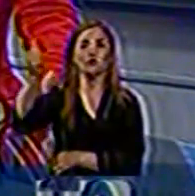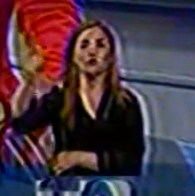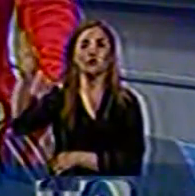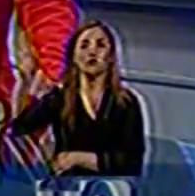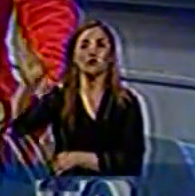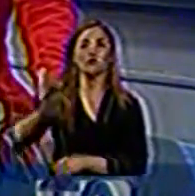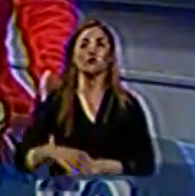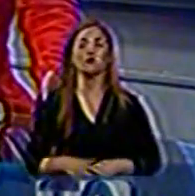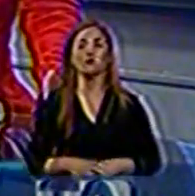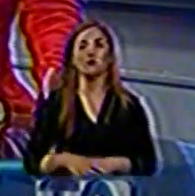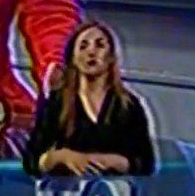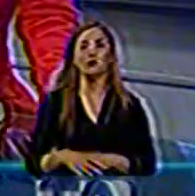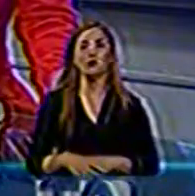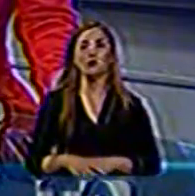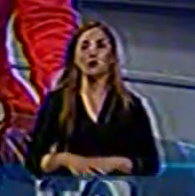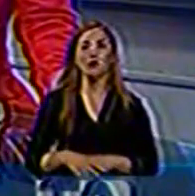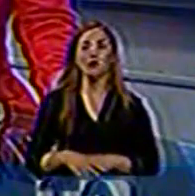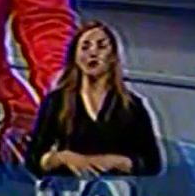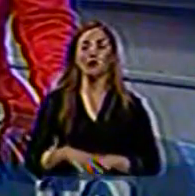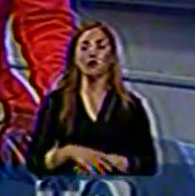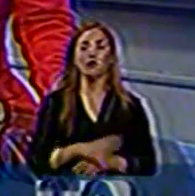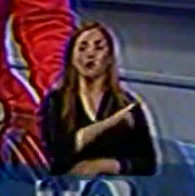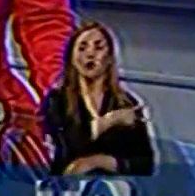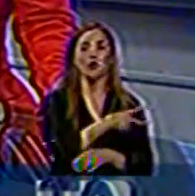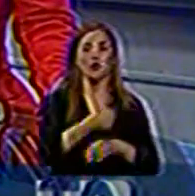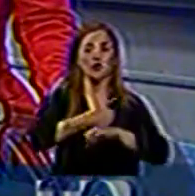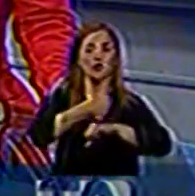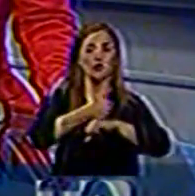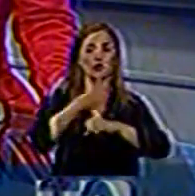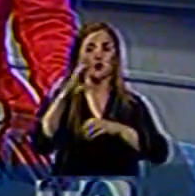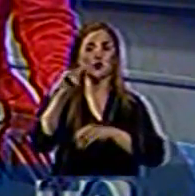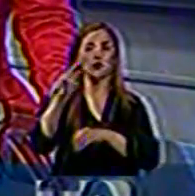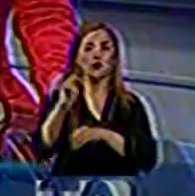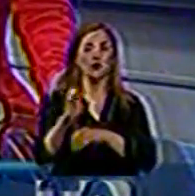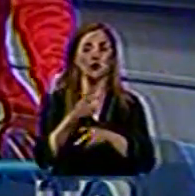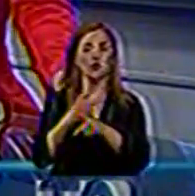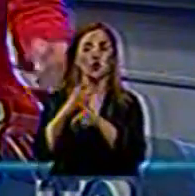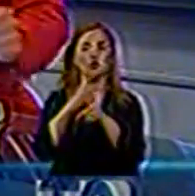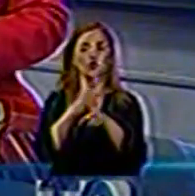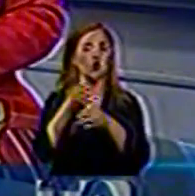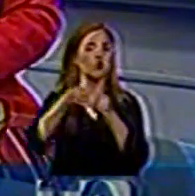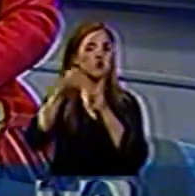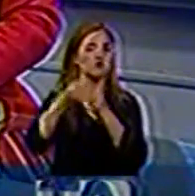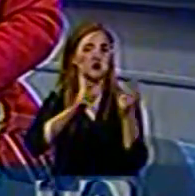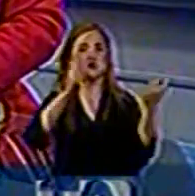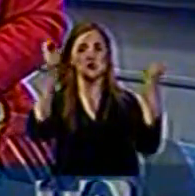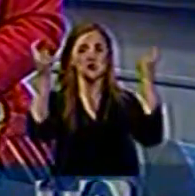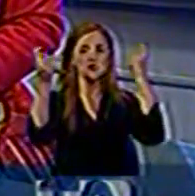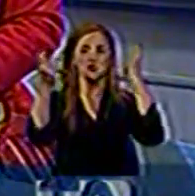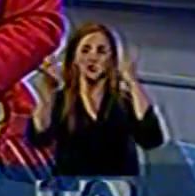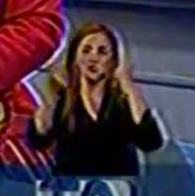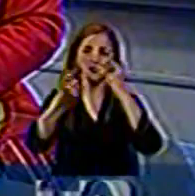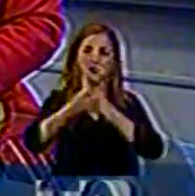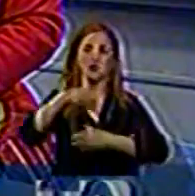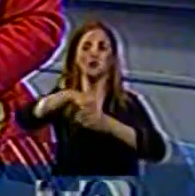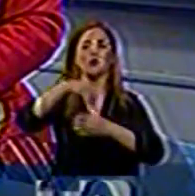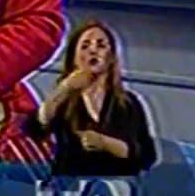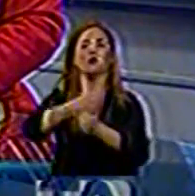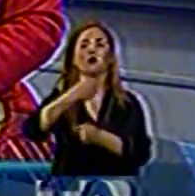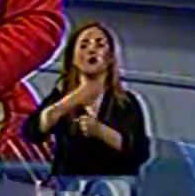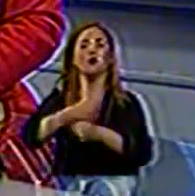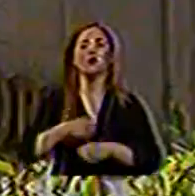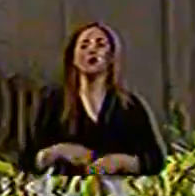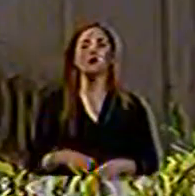2019. Esto mientras vocales del CNE aspiran al Consejo Definitivo para lograr cambios reales dentro del trabajo electoral.